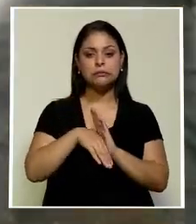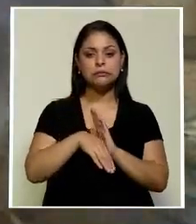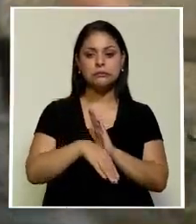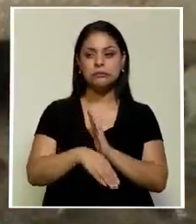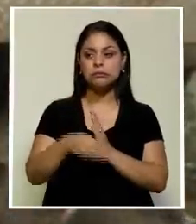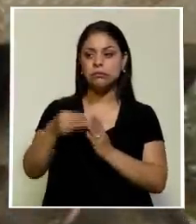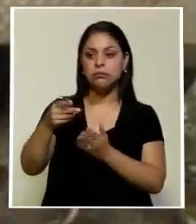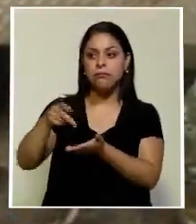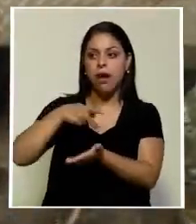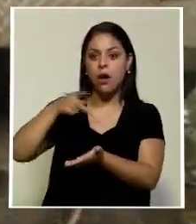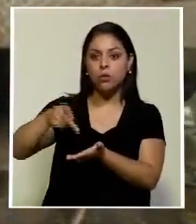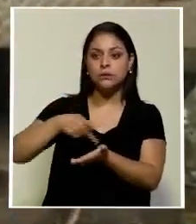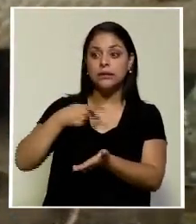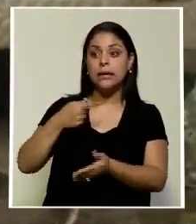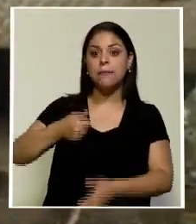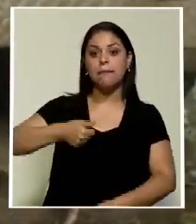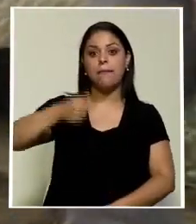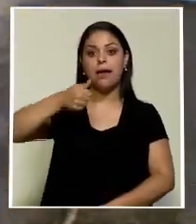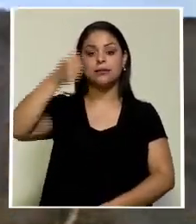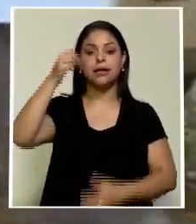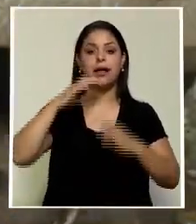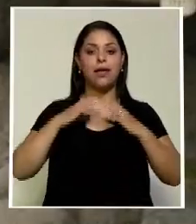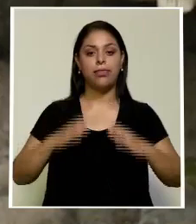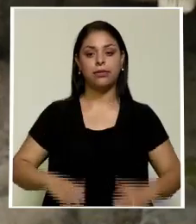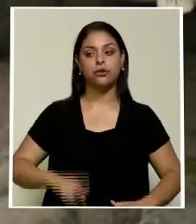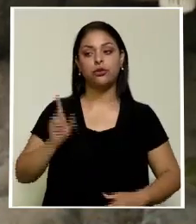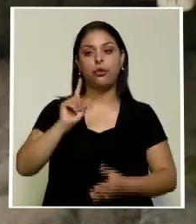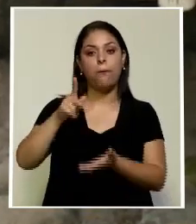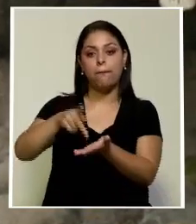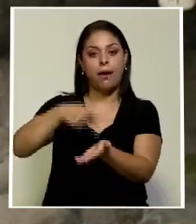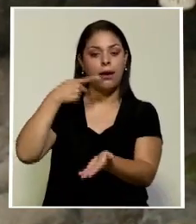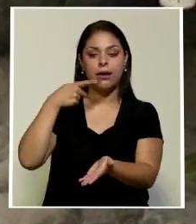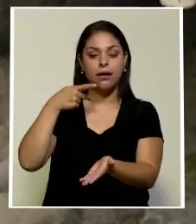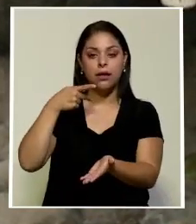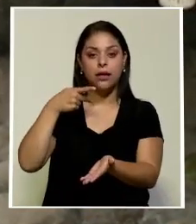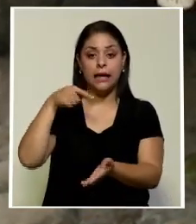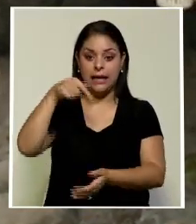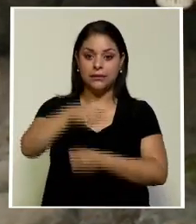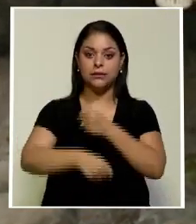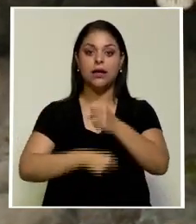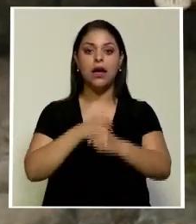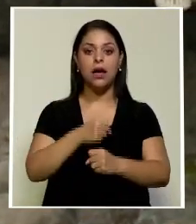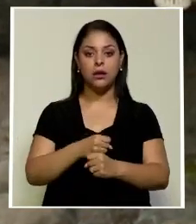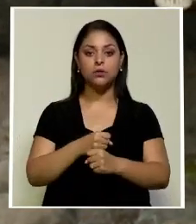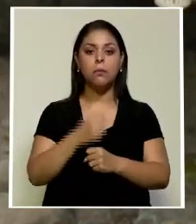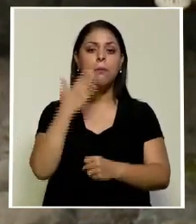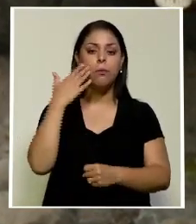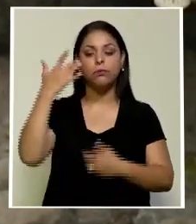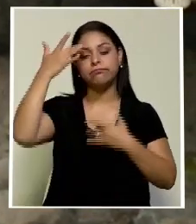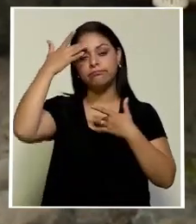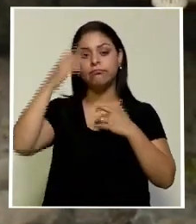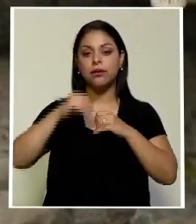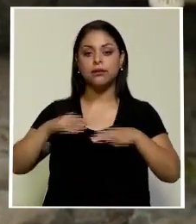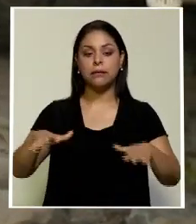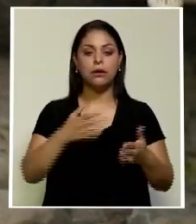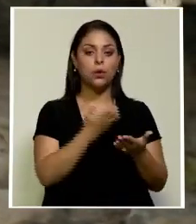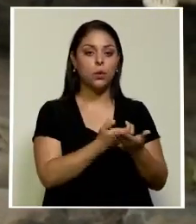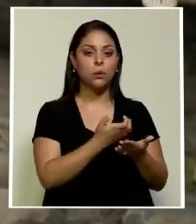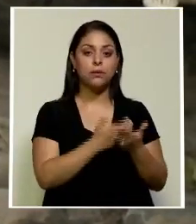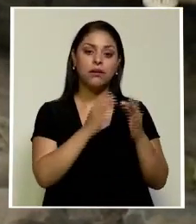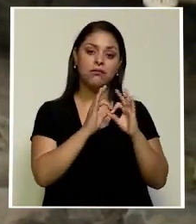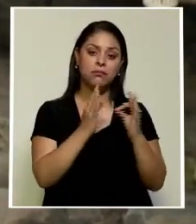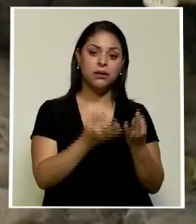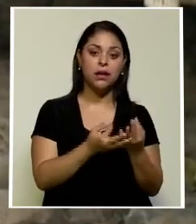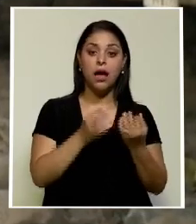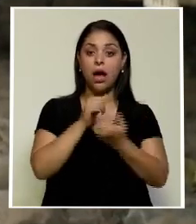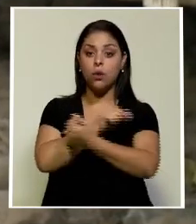de la morosidad de los clientes en el primer trimestre de este año. Por efecto de la pandemia en las economías familiares, la Autoridad Reguladora de